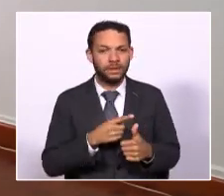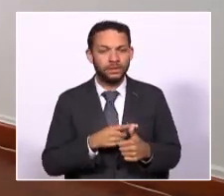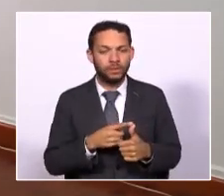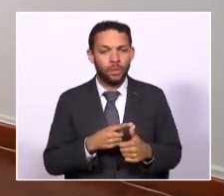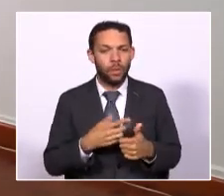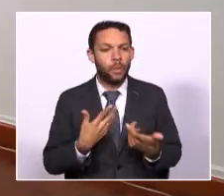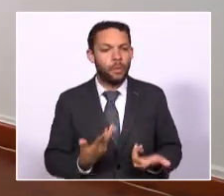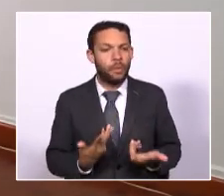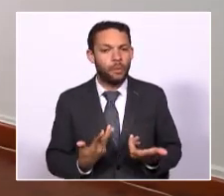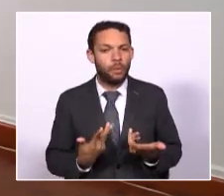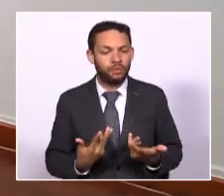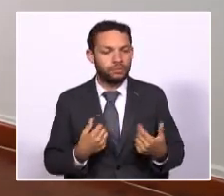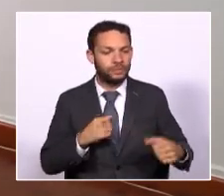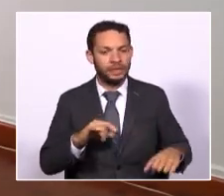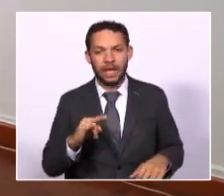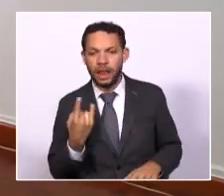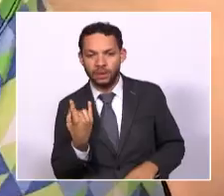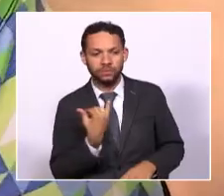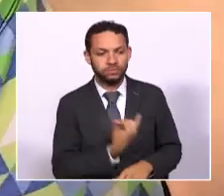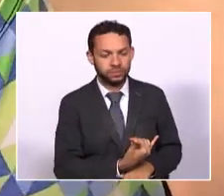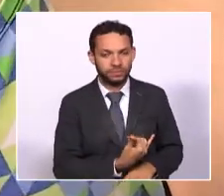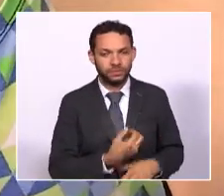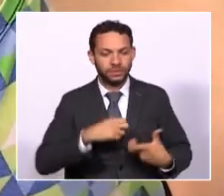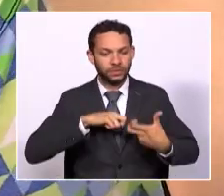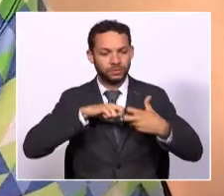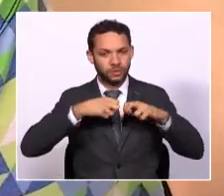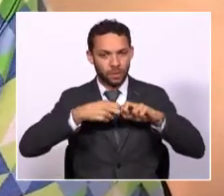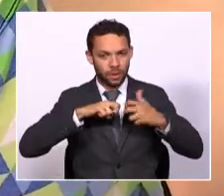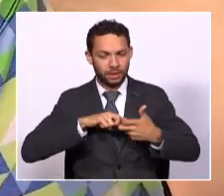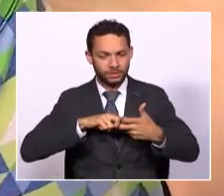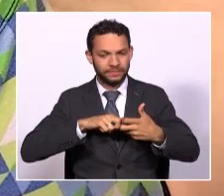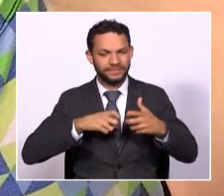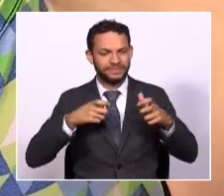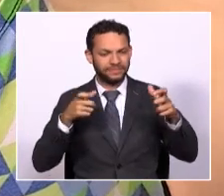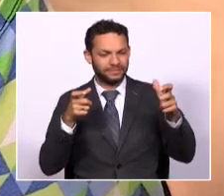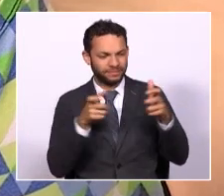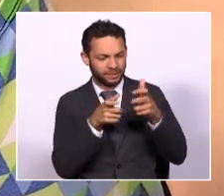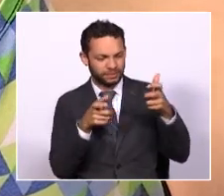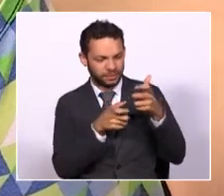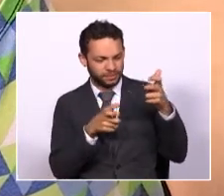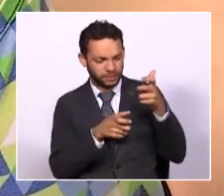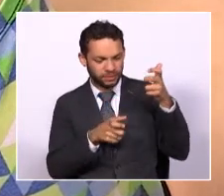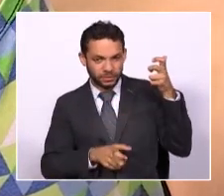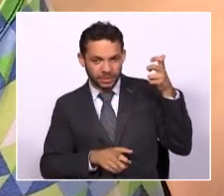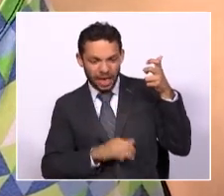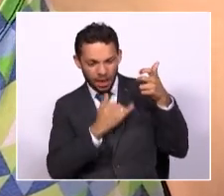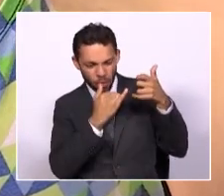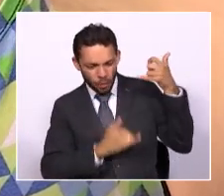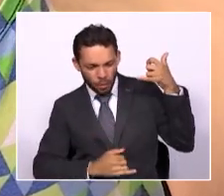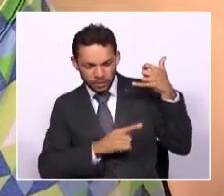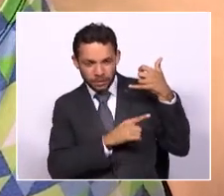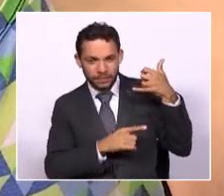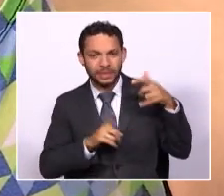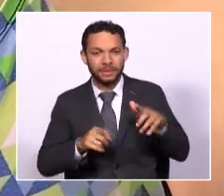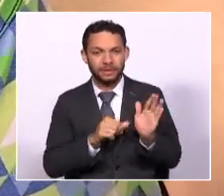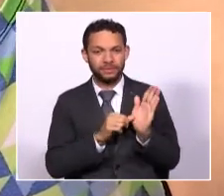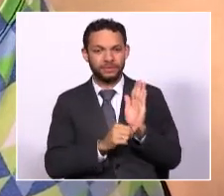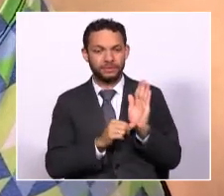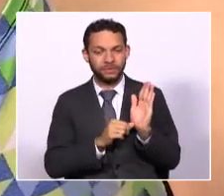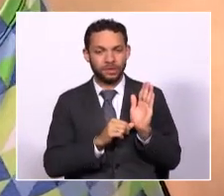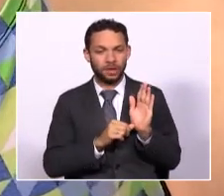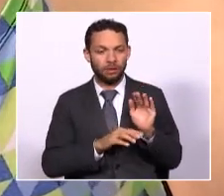esté dando por una escoliosis, que si hay una desviación de columna, pues el eje de la cadera también va a